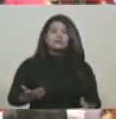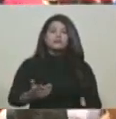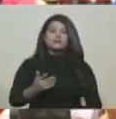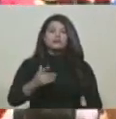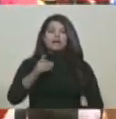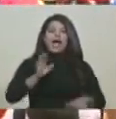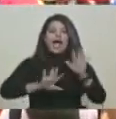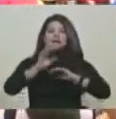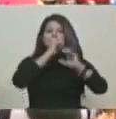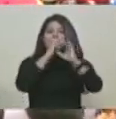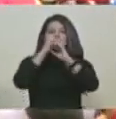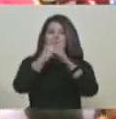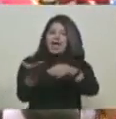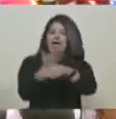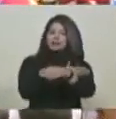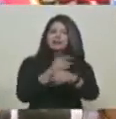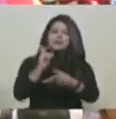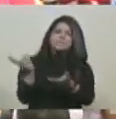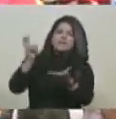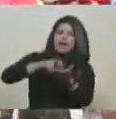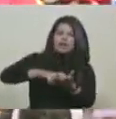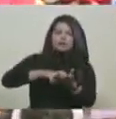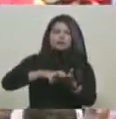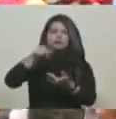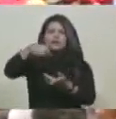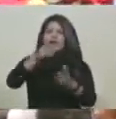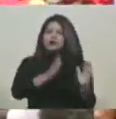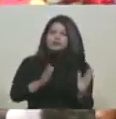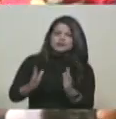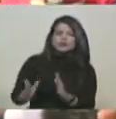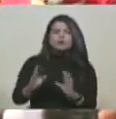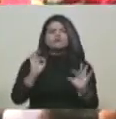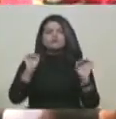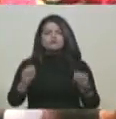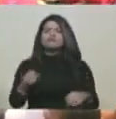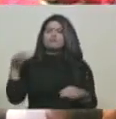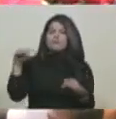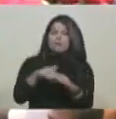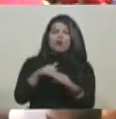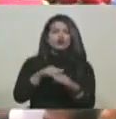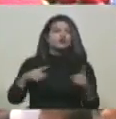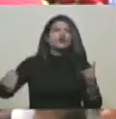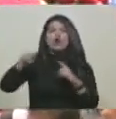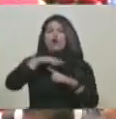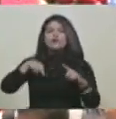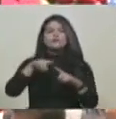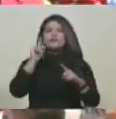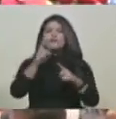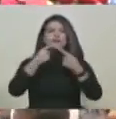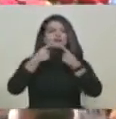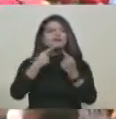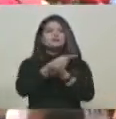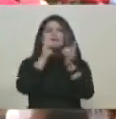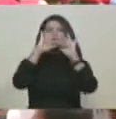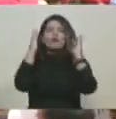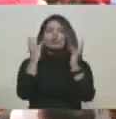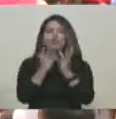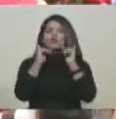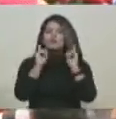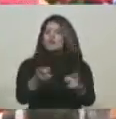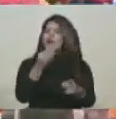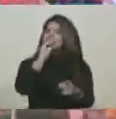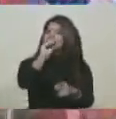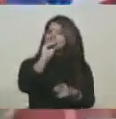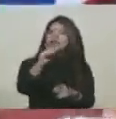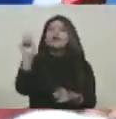Antes del toque de Diana levantado, organizado, a votar todas y todos, a decirle al país y al mundo que